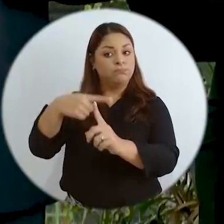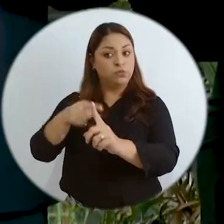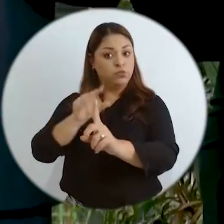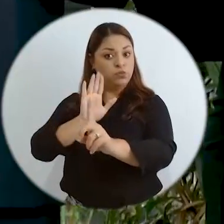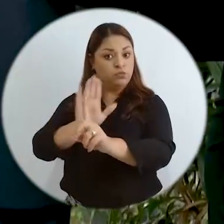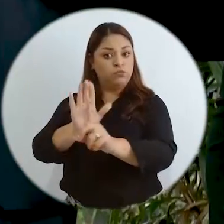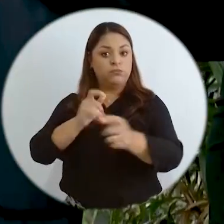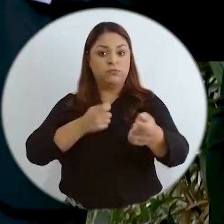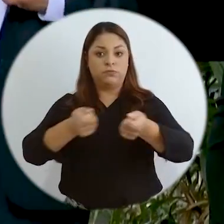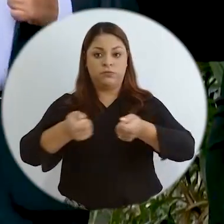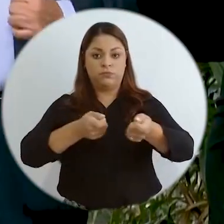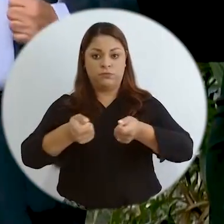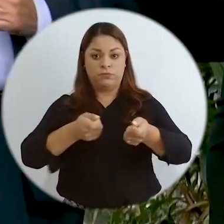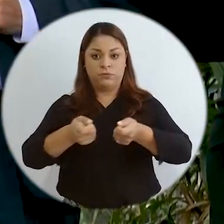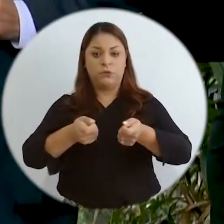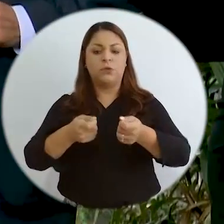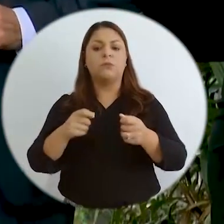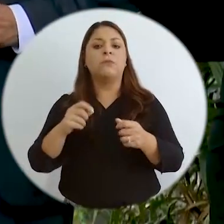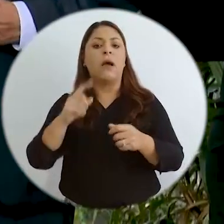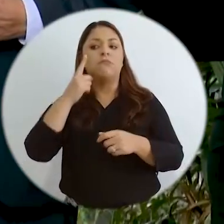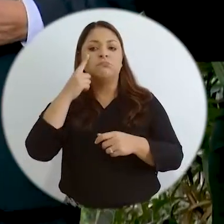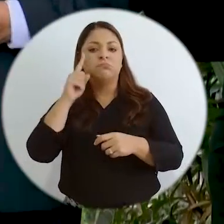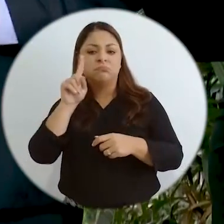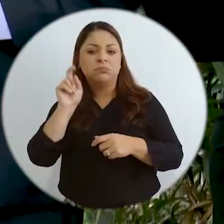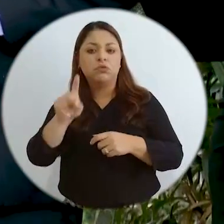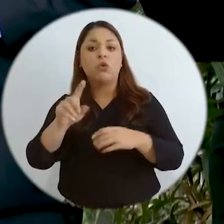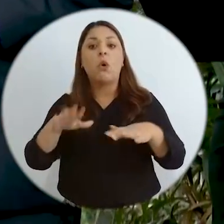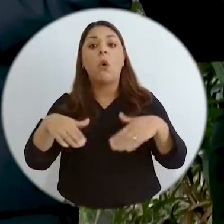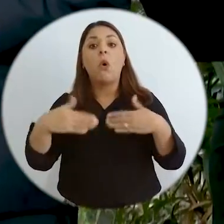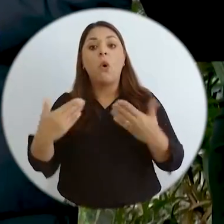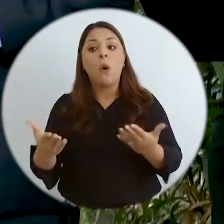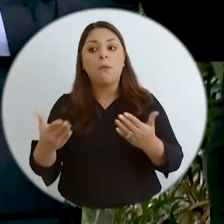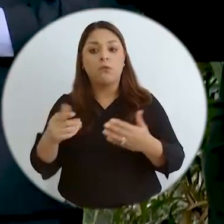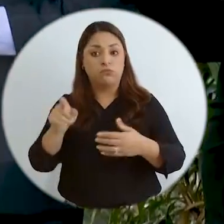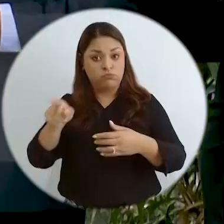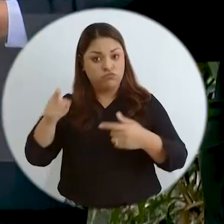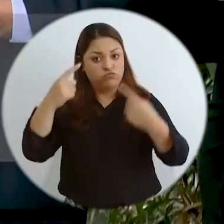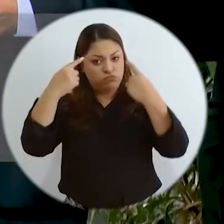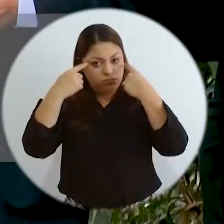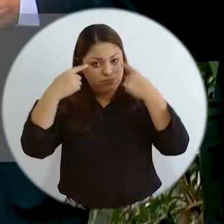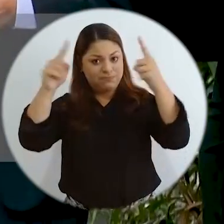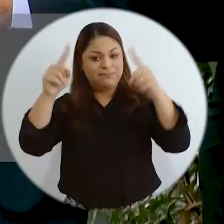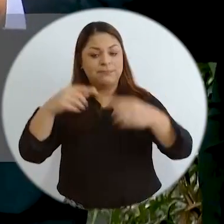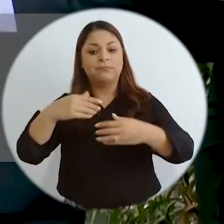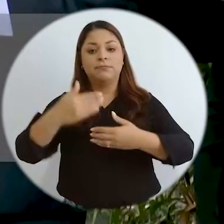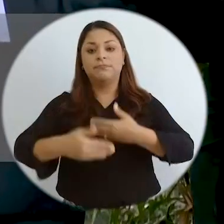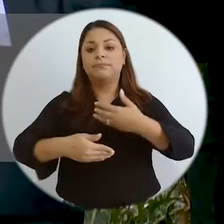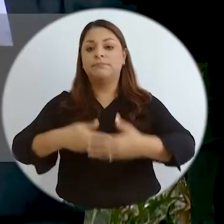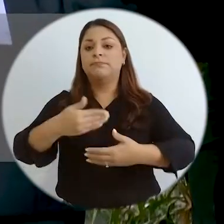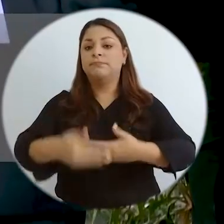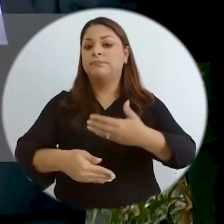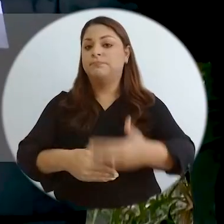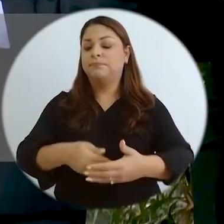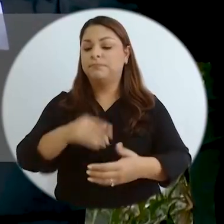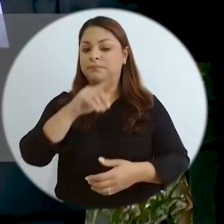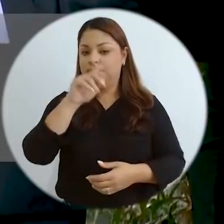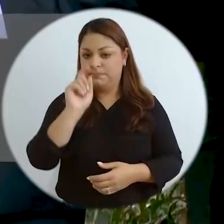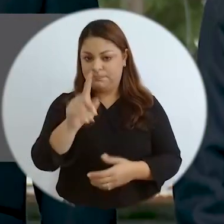ver que la continuación de esa agenda de desarrollo